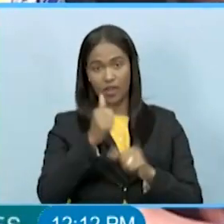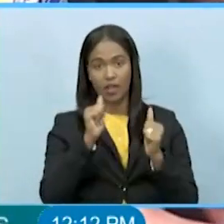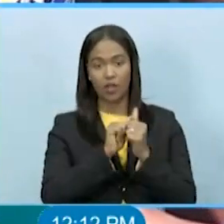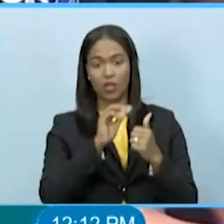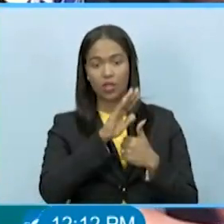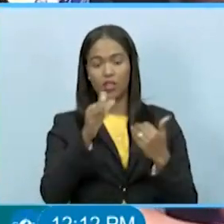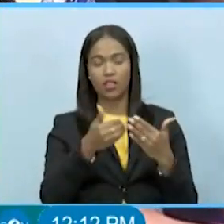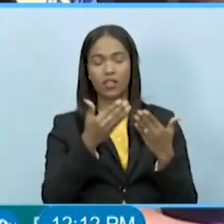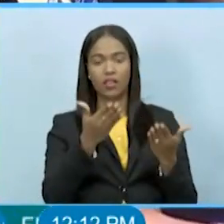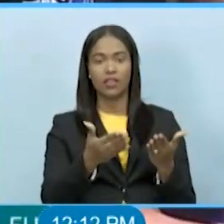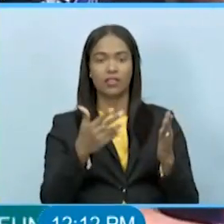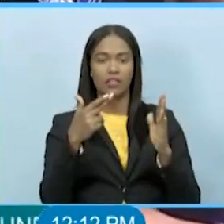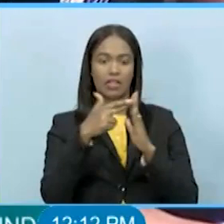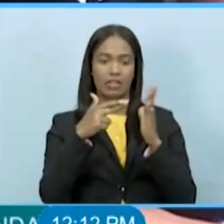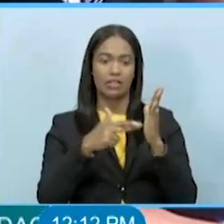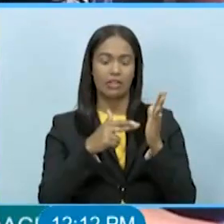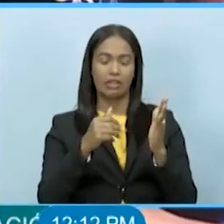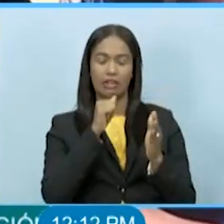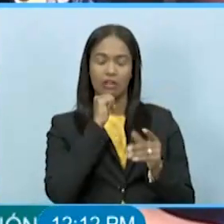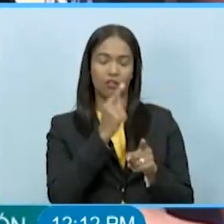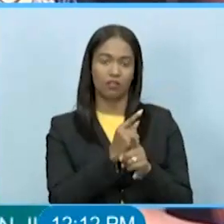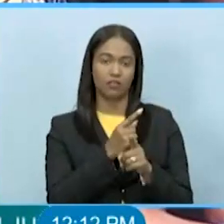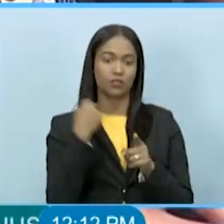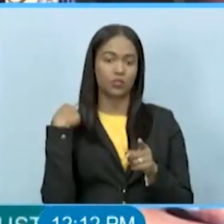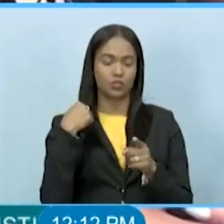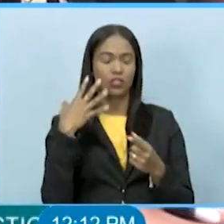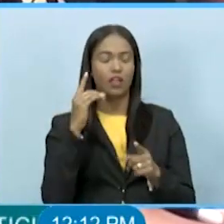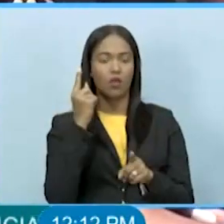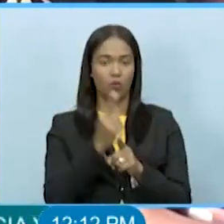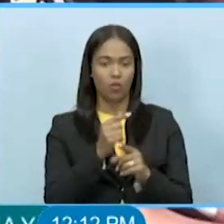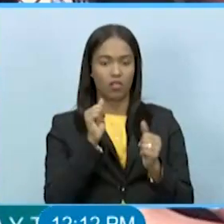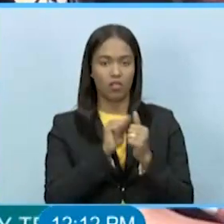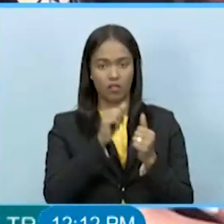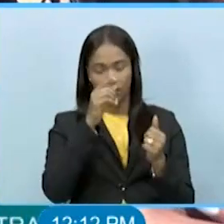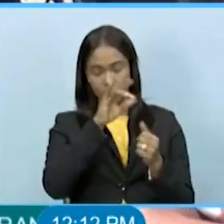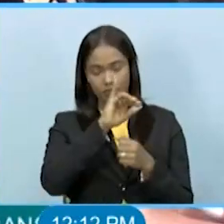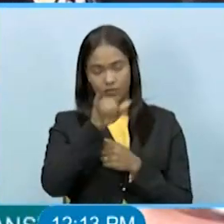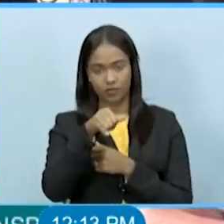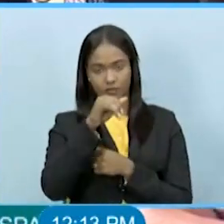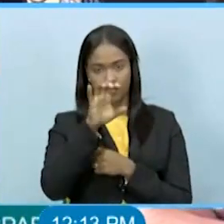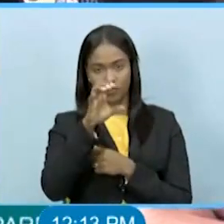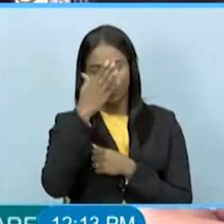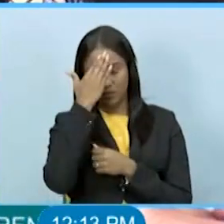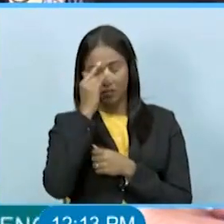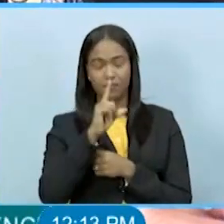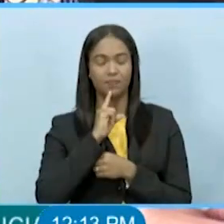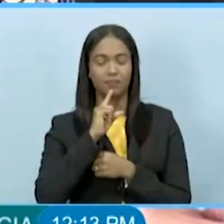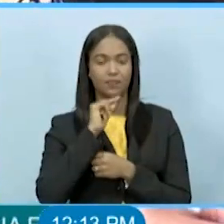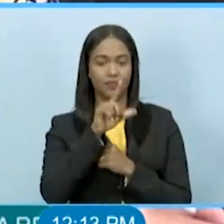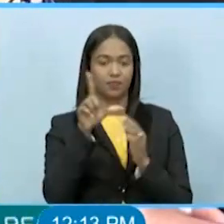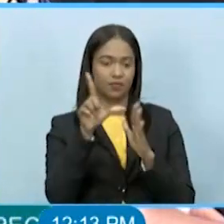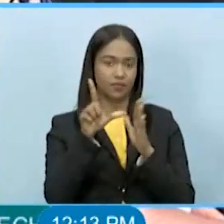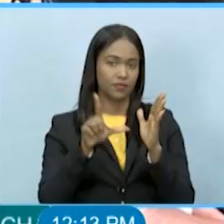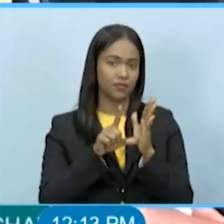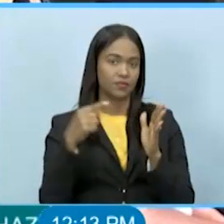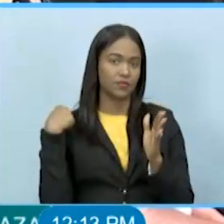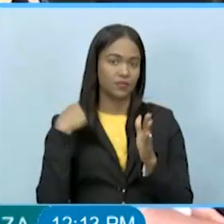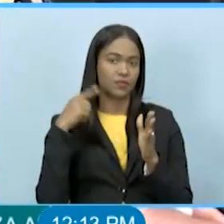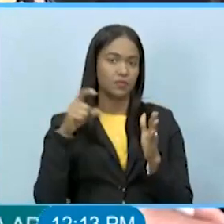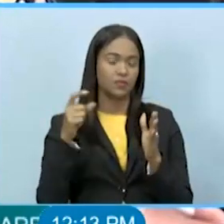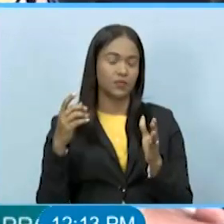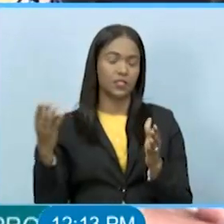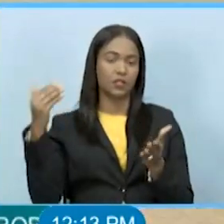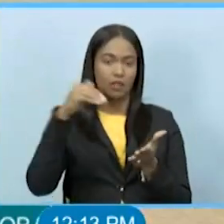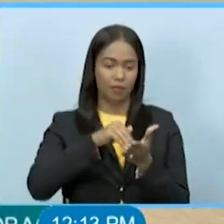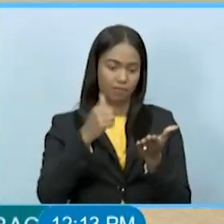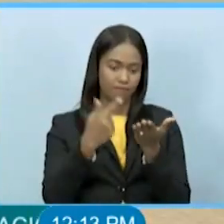esa anormalía. Nosotros estamos de acuerdo con la Junta Central Electoral porque realmente esa ley tenemos que revisarla de